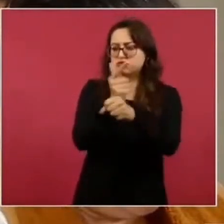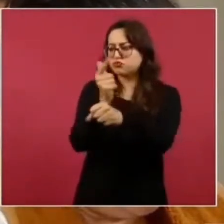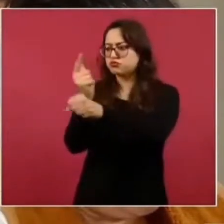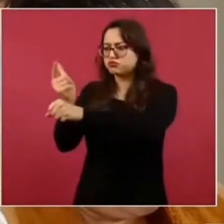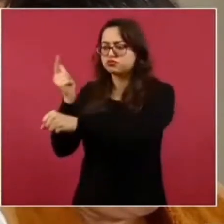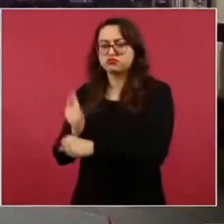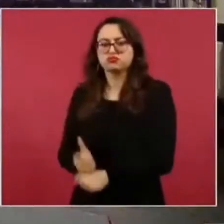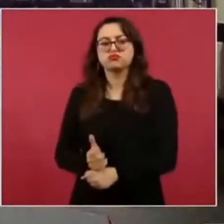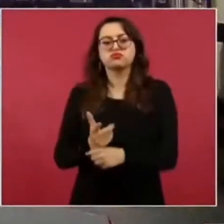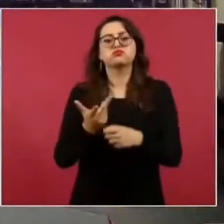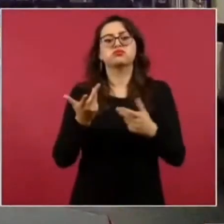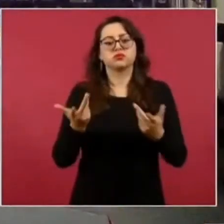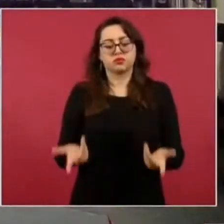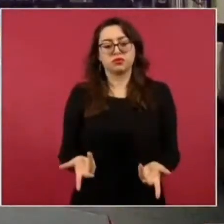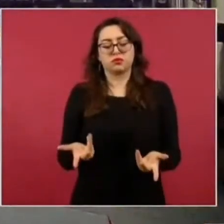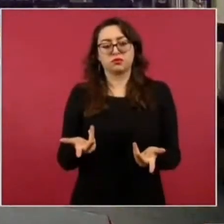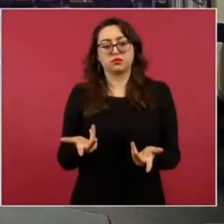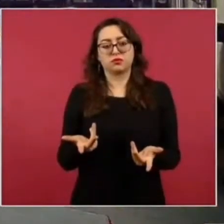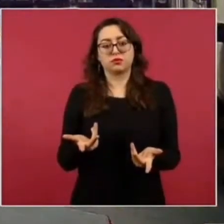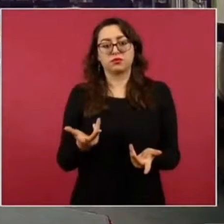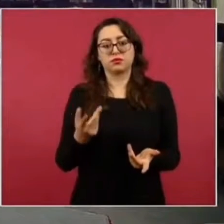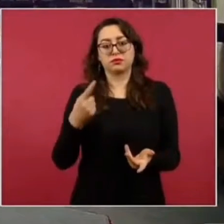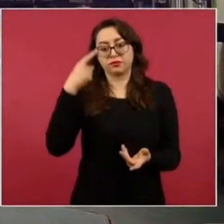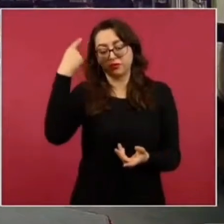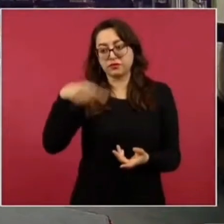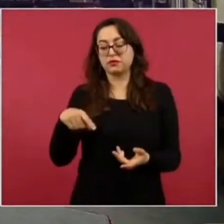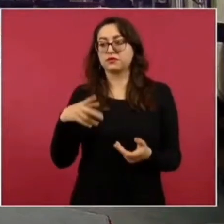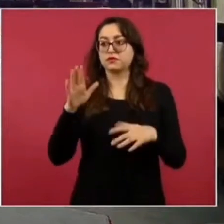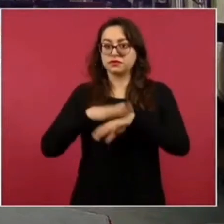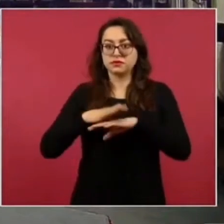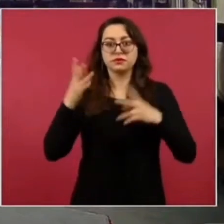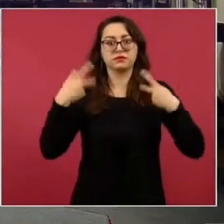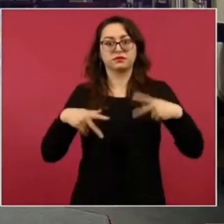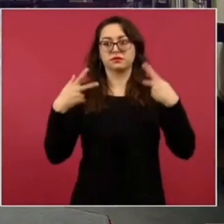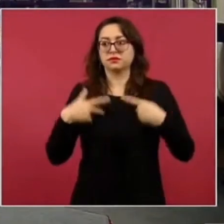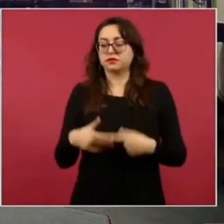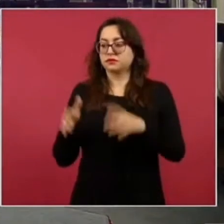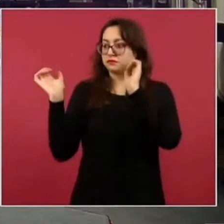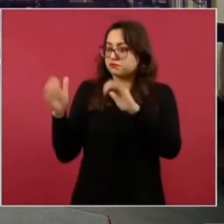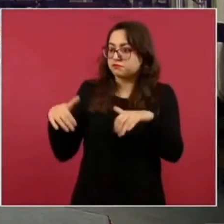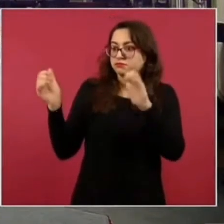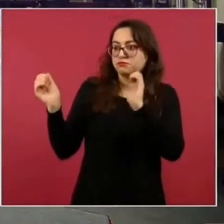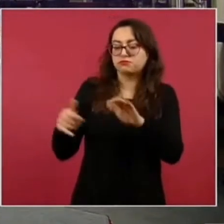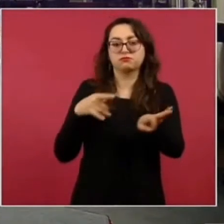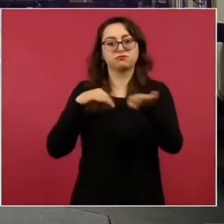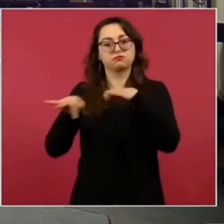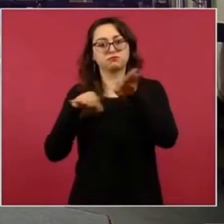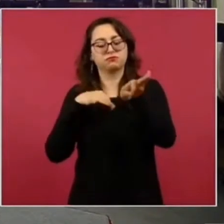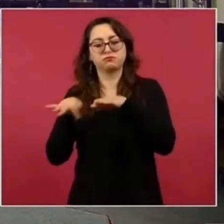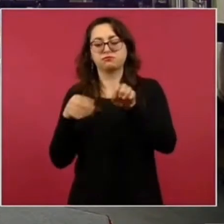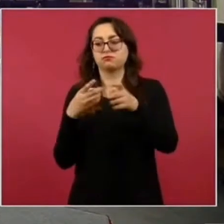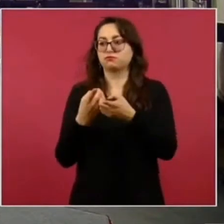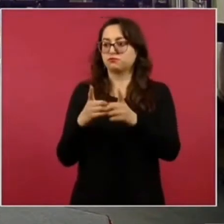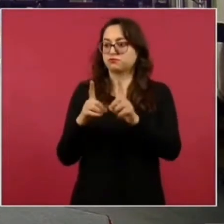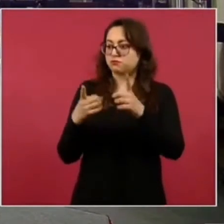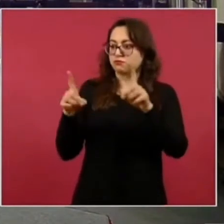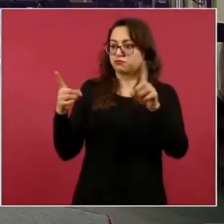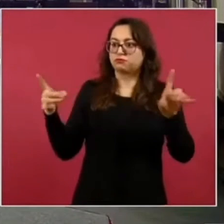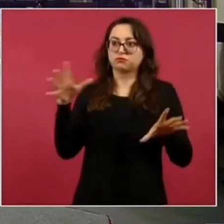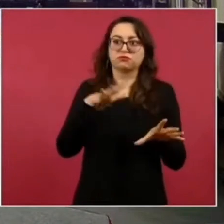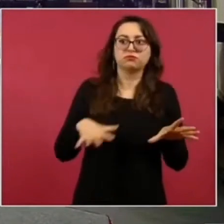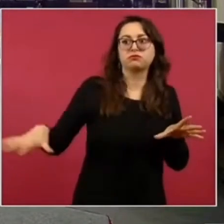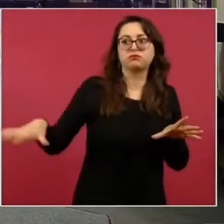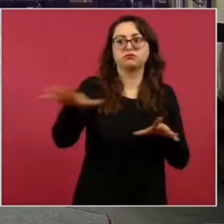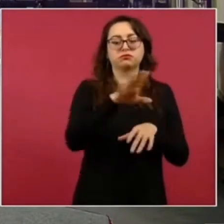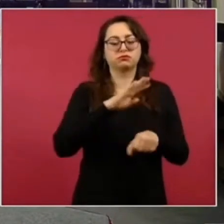ha traído como consecuencia el incremento en el empleo y el desarrollo de todas estas estrategias que benefician a la